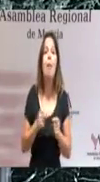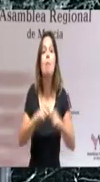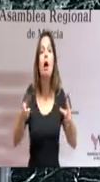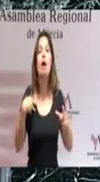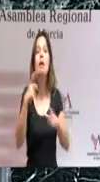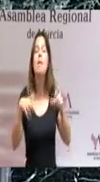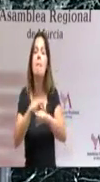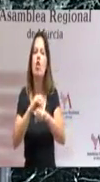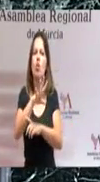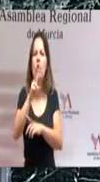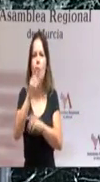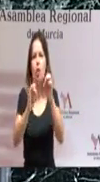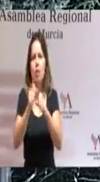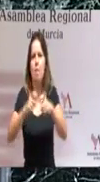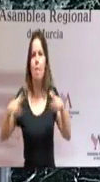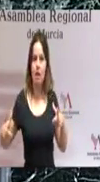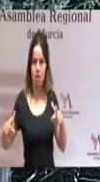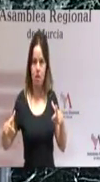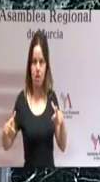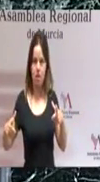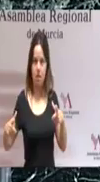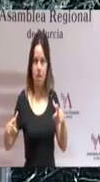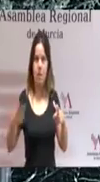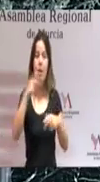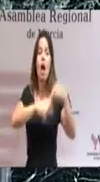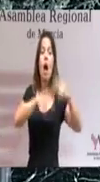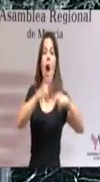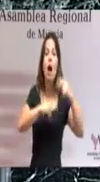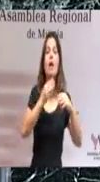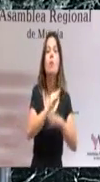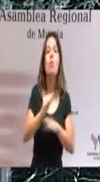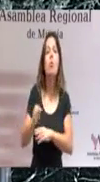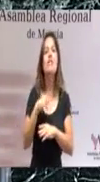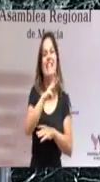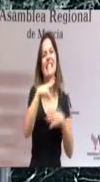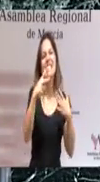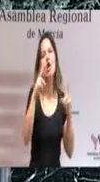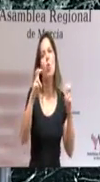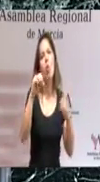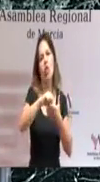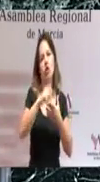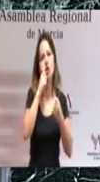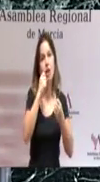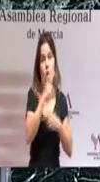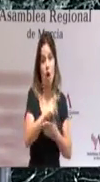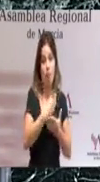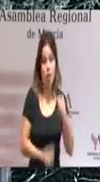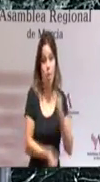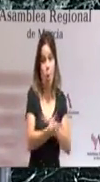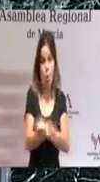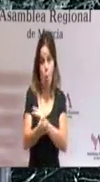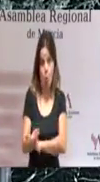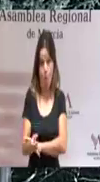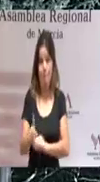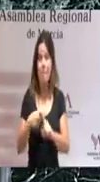un 52%. Se han construido y se han dotado 37 nuevos centros de salud en la región de Murcia.